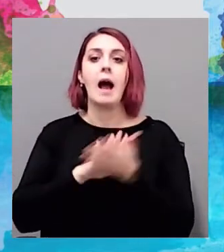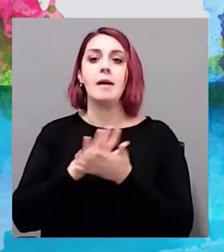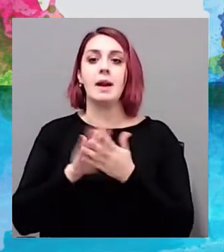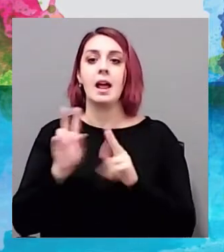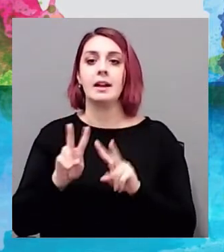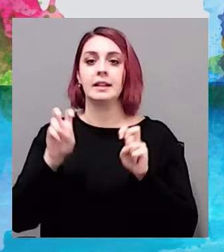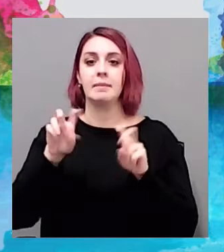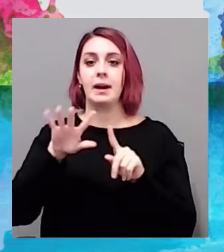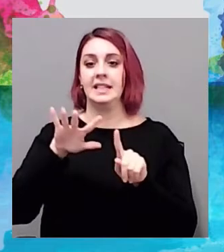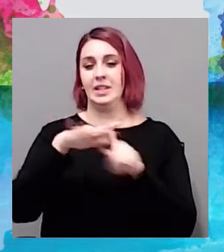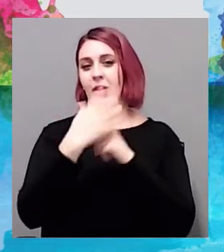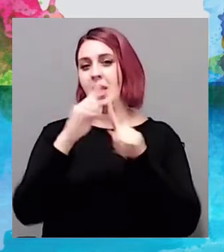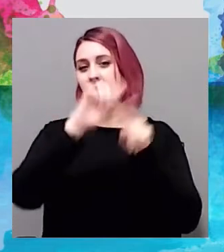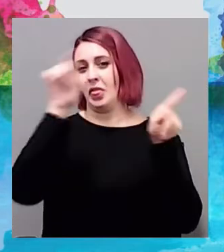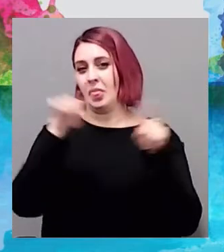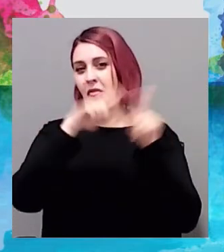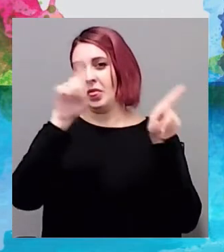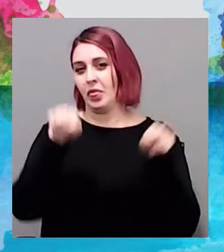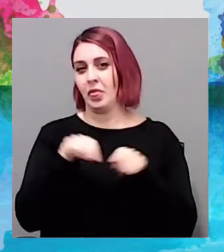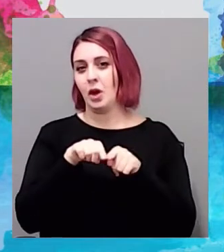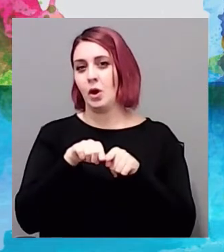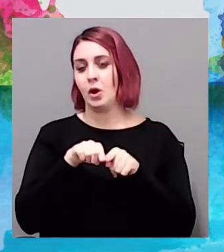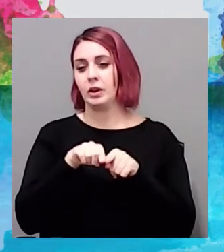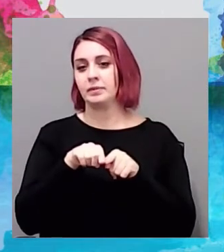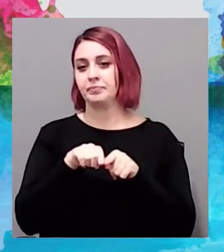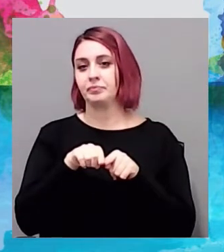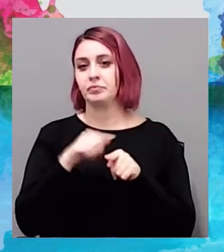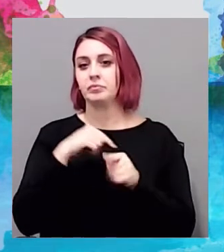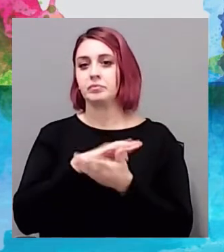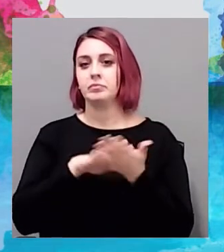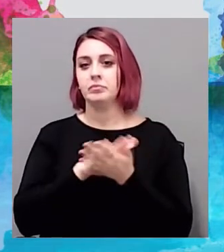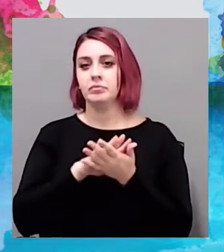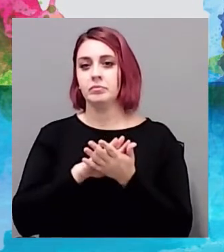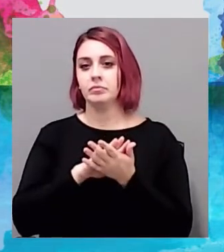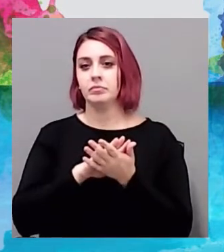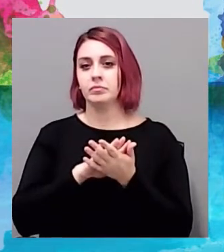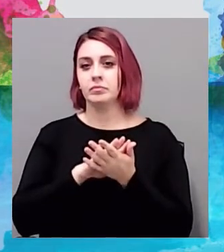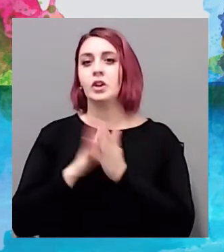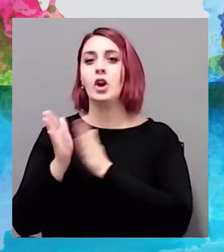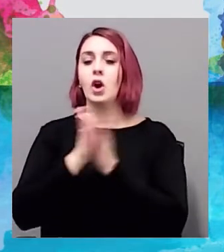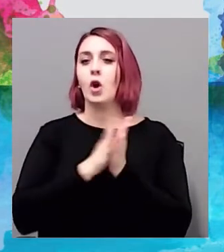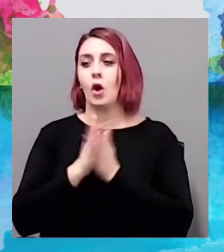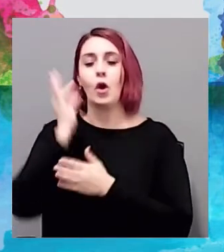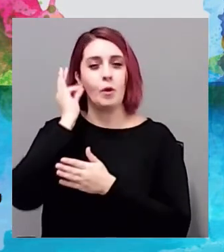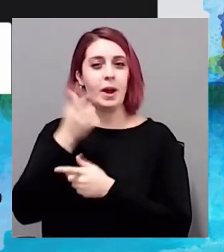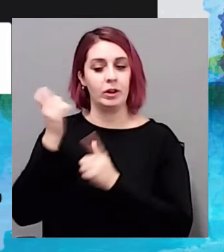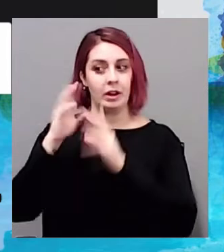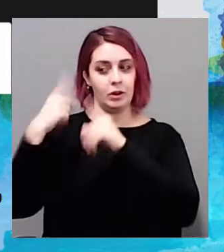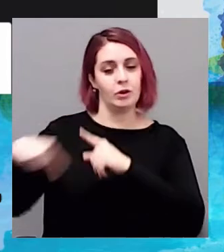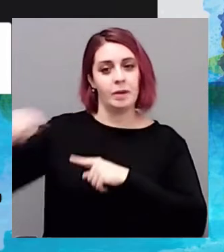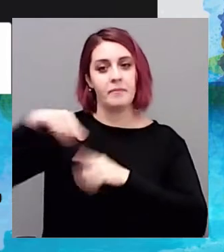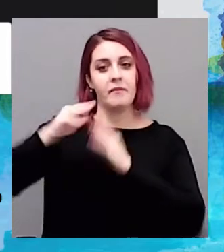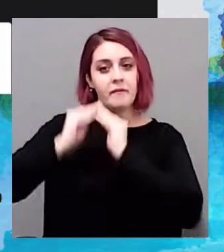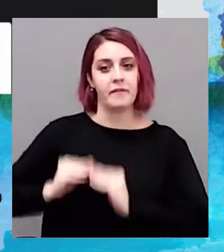marco en el que he sobre todo desarrollado junto con algunas compañeras esta labor y